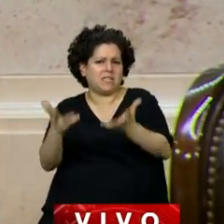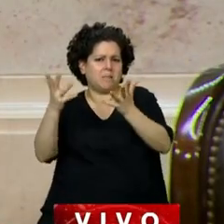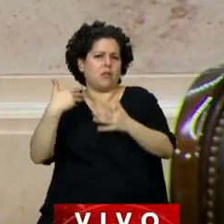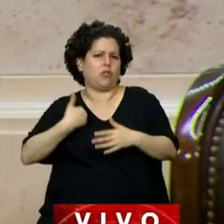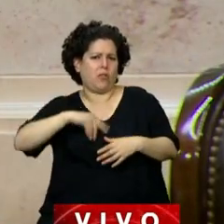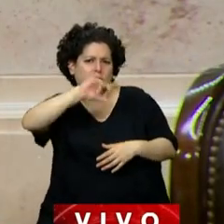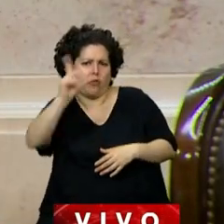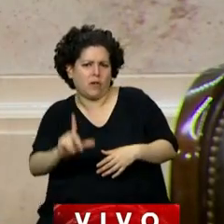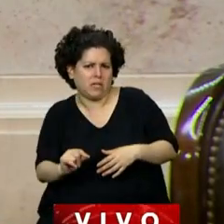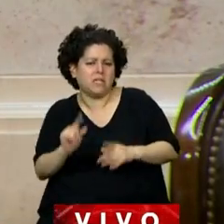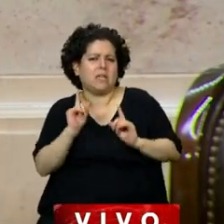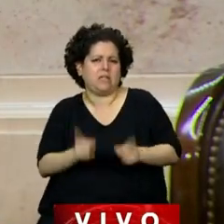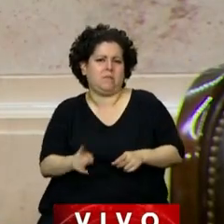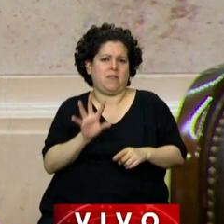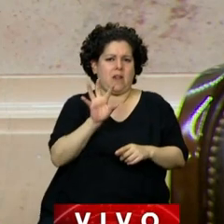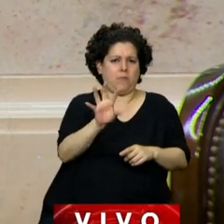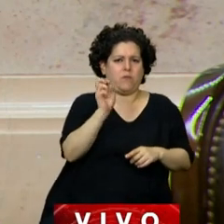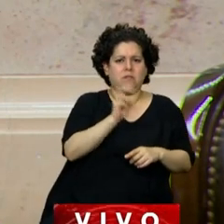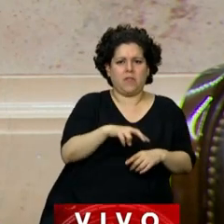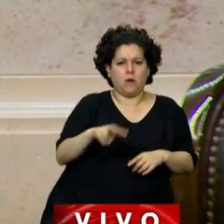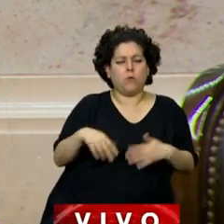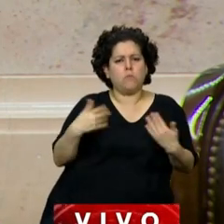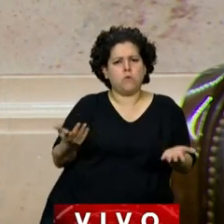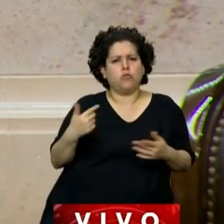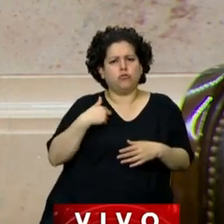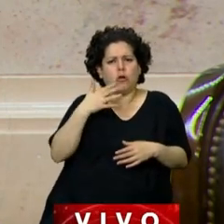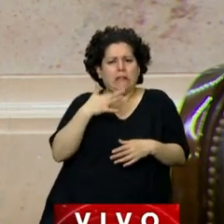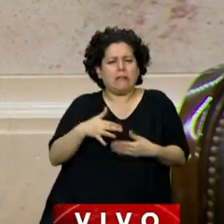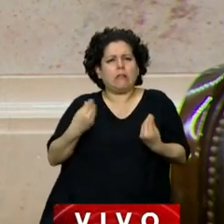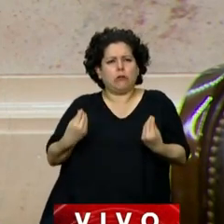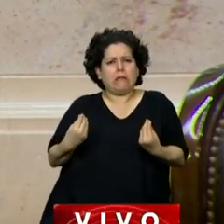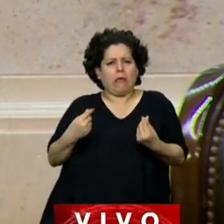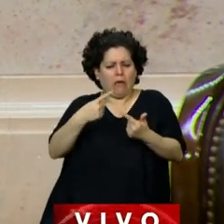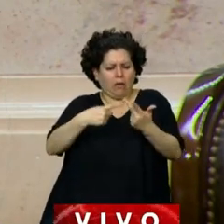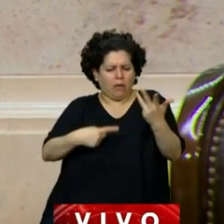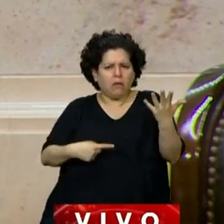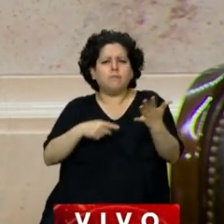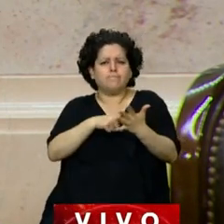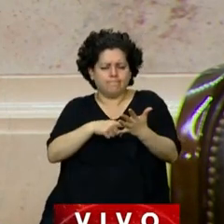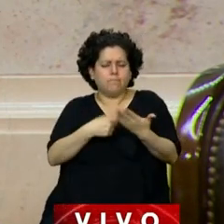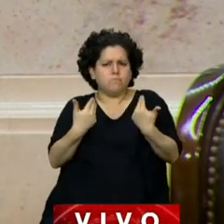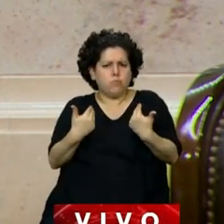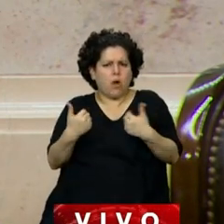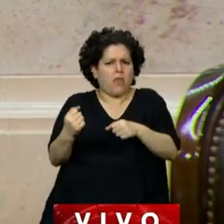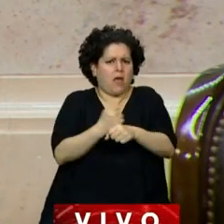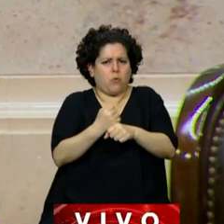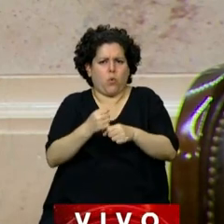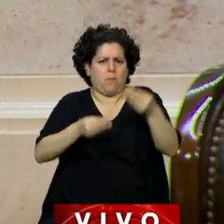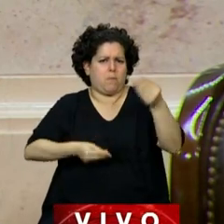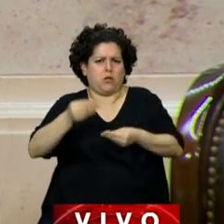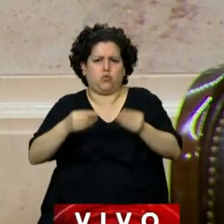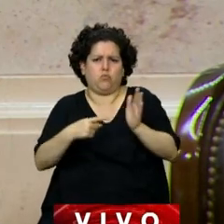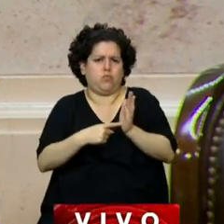del país y de la provincia. Entiendo por esto que están dadas las condiciones para que el presupuesto 2023 tenga